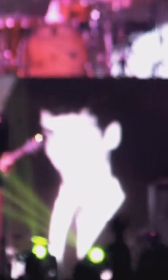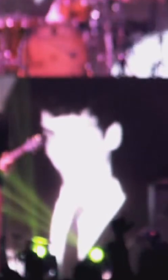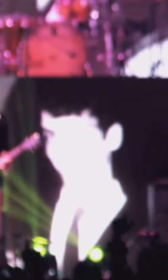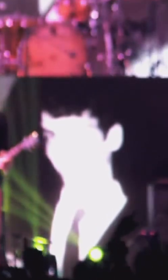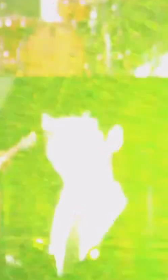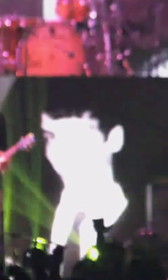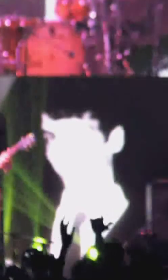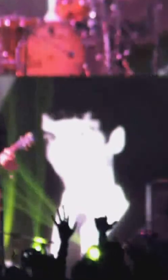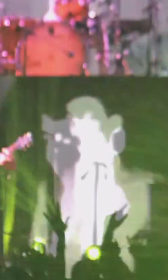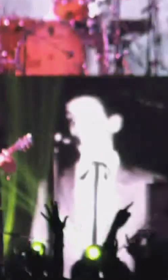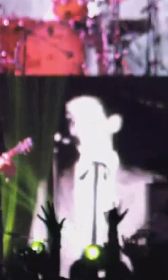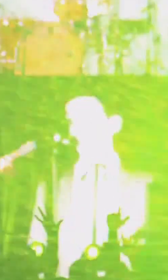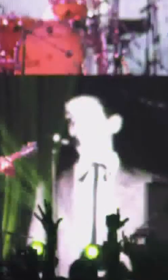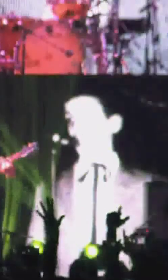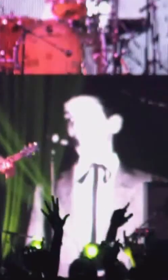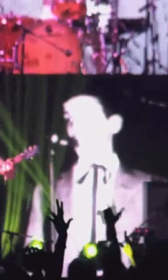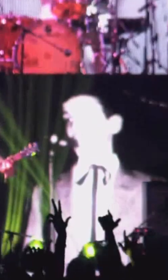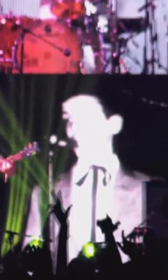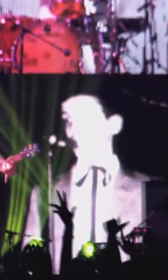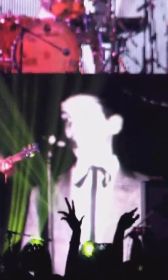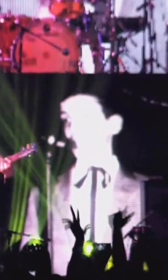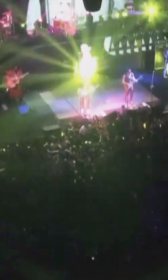No veo y aún te siento cerca.